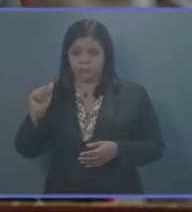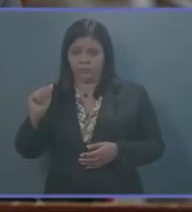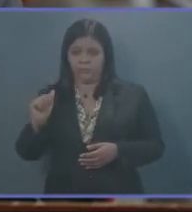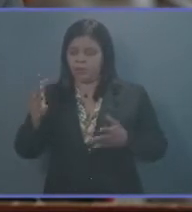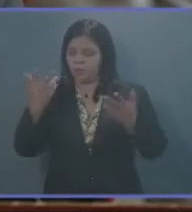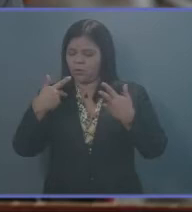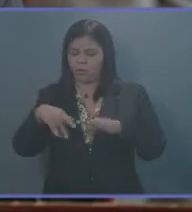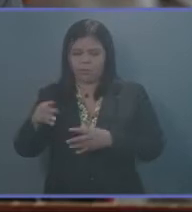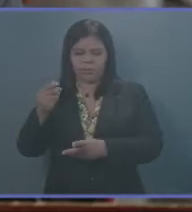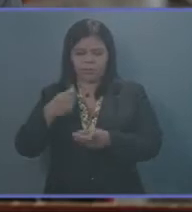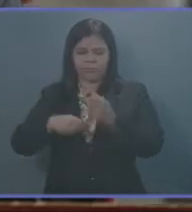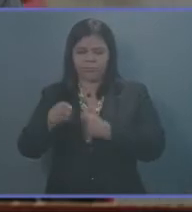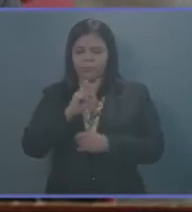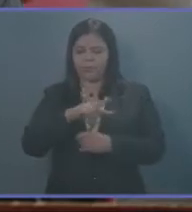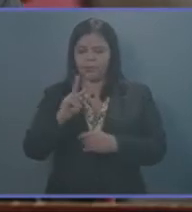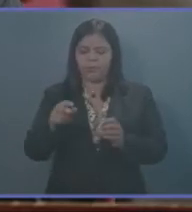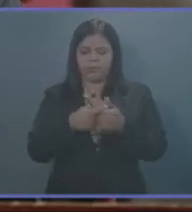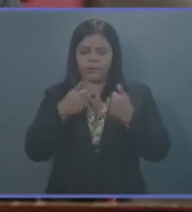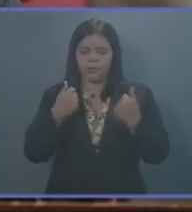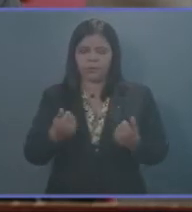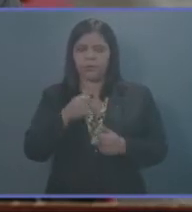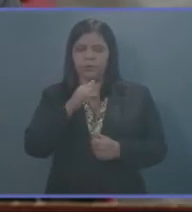corrientes